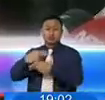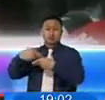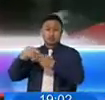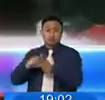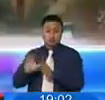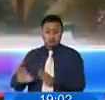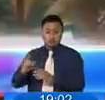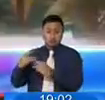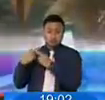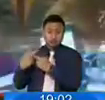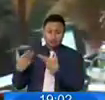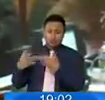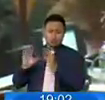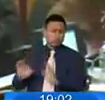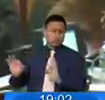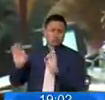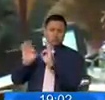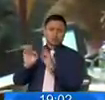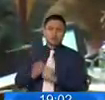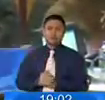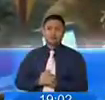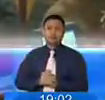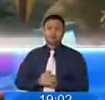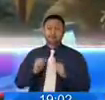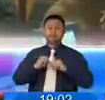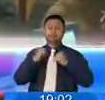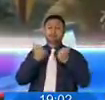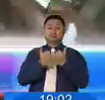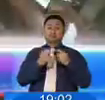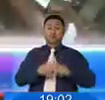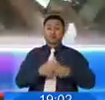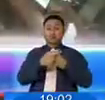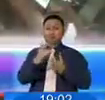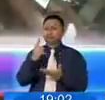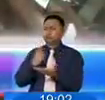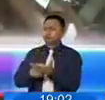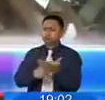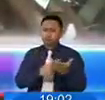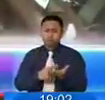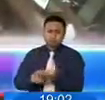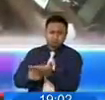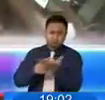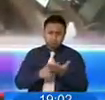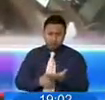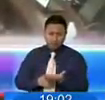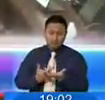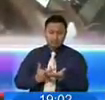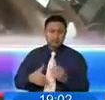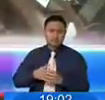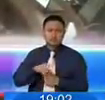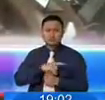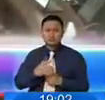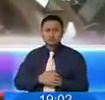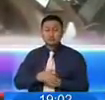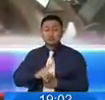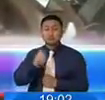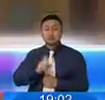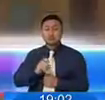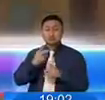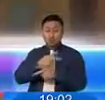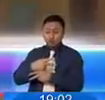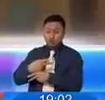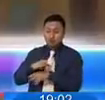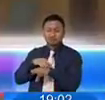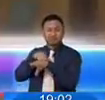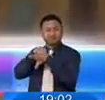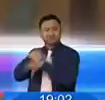está cumpliendo. Y el debate se abrió en el Pleno. Desde la oposición se dejaba en claro que era necesario darle un espaldarazo al Consejo.